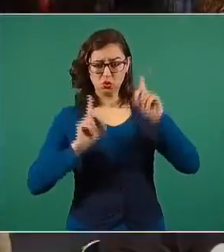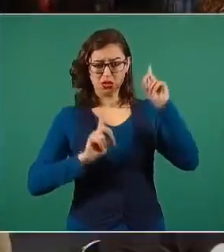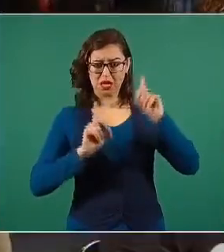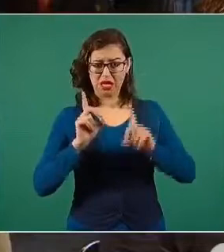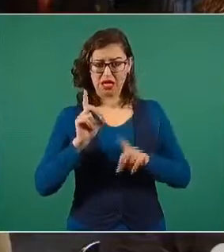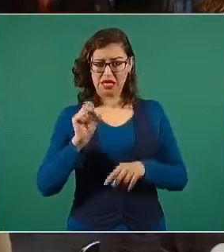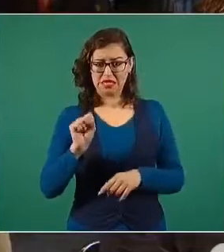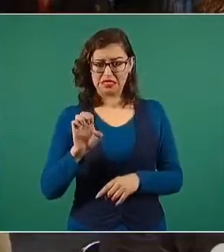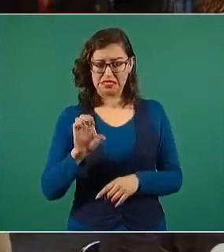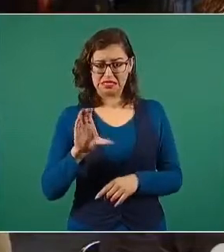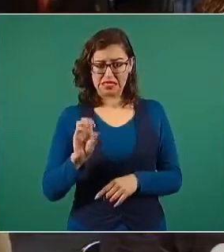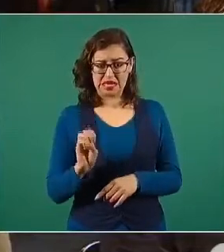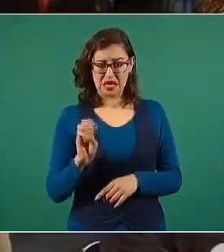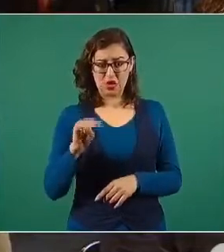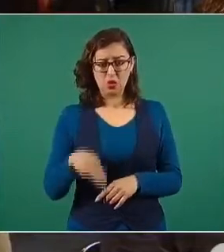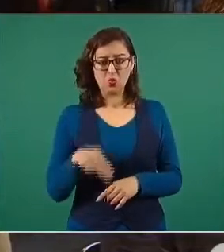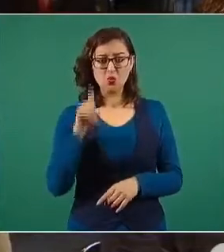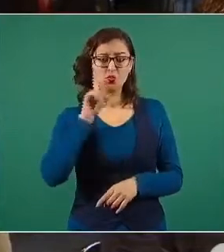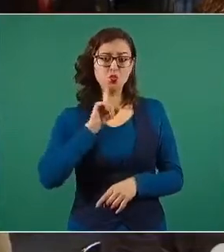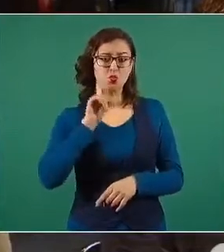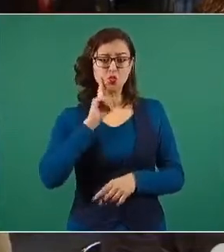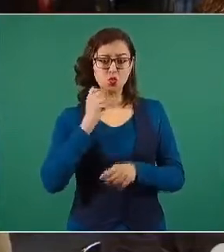la Secretaría de Economía